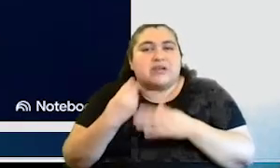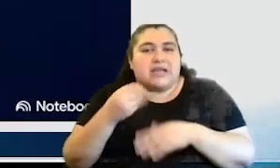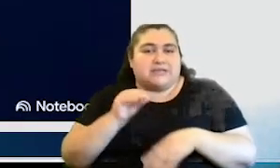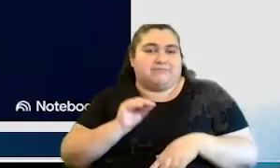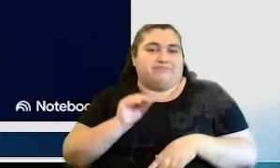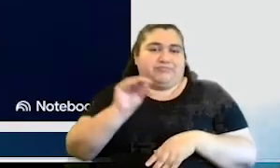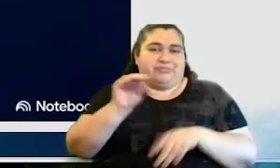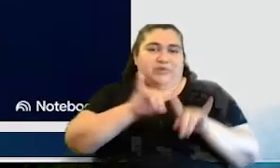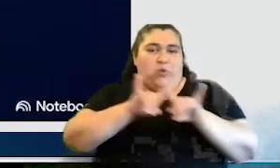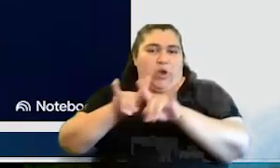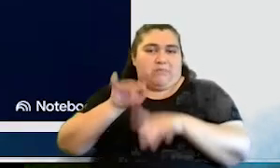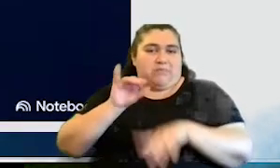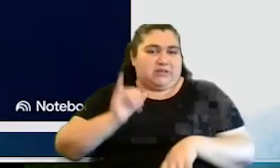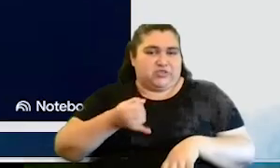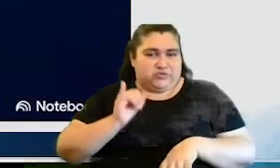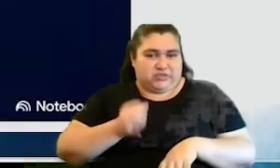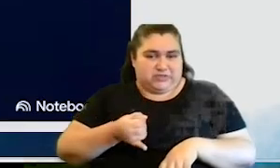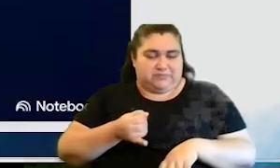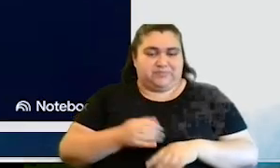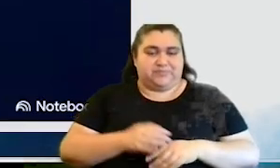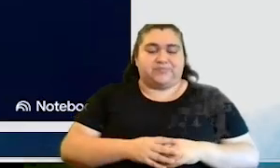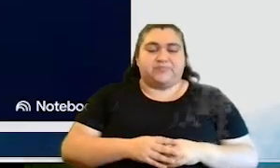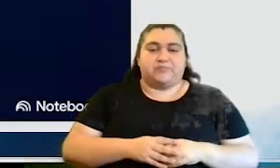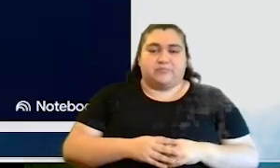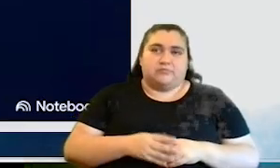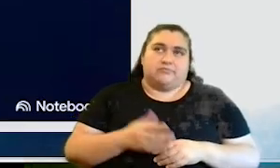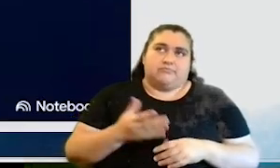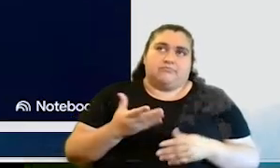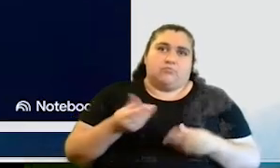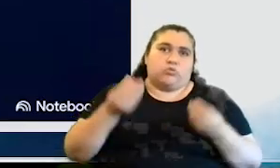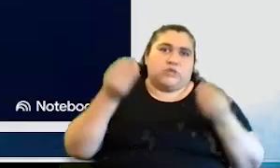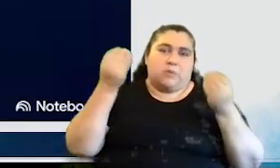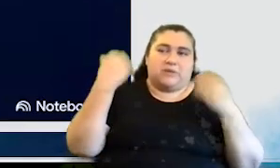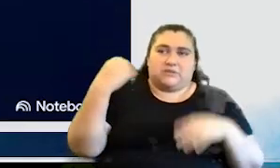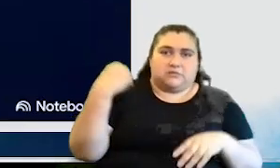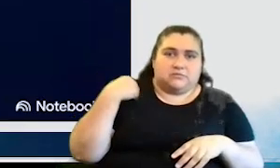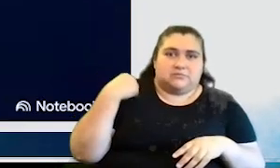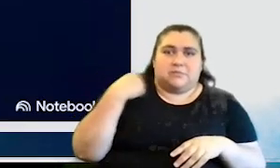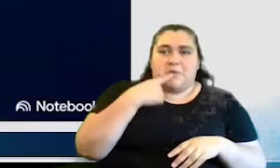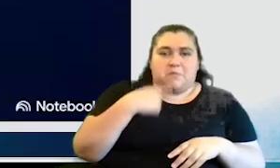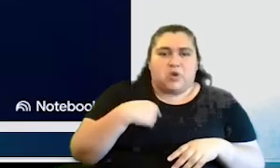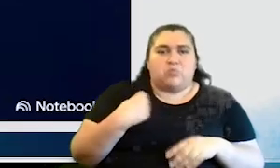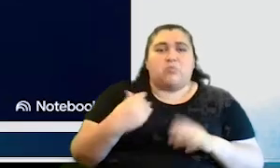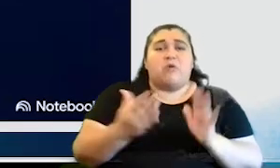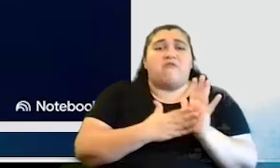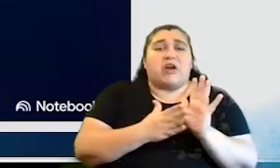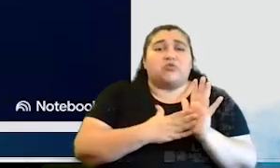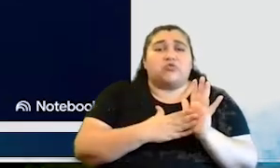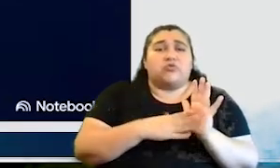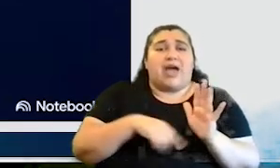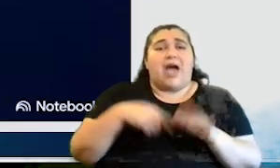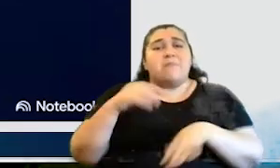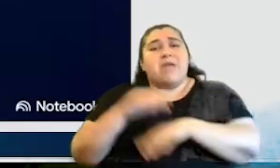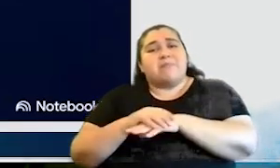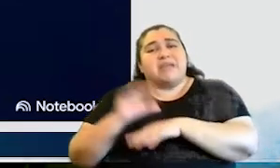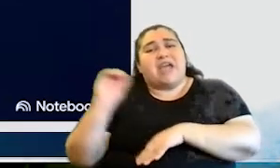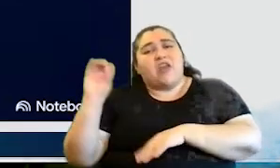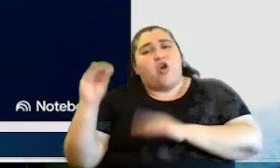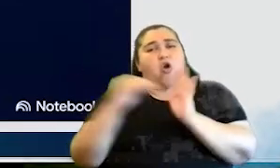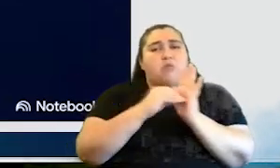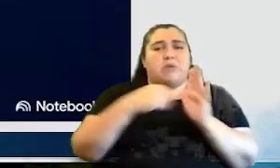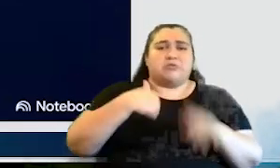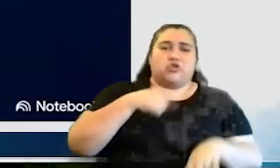habilitadas. He tenido 10.000 consultas porque a veces la factura sale a nombre de mi amiga y lo pagué yo con